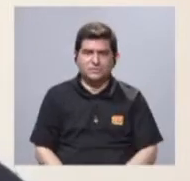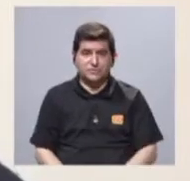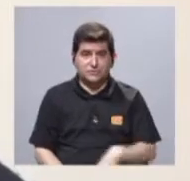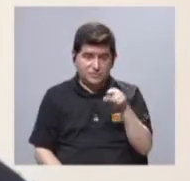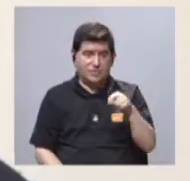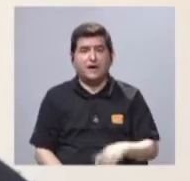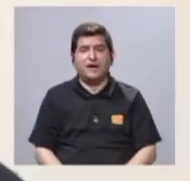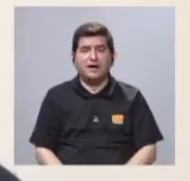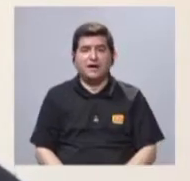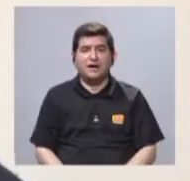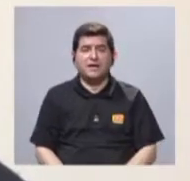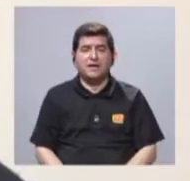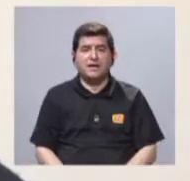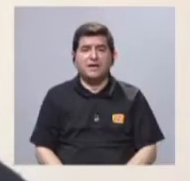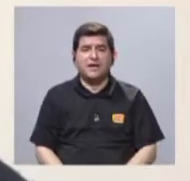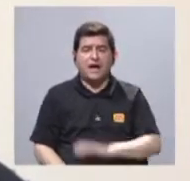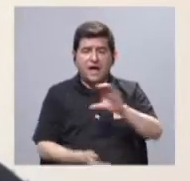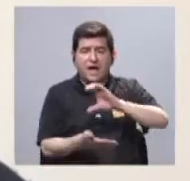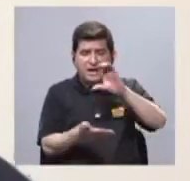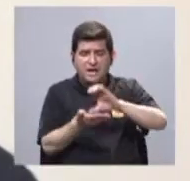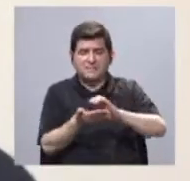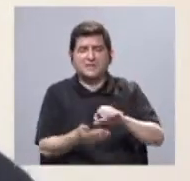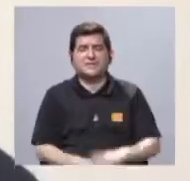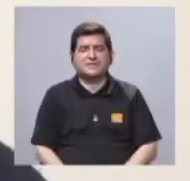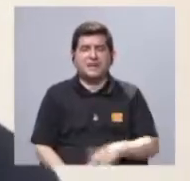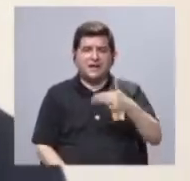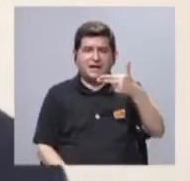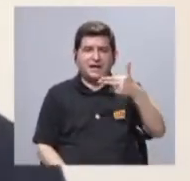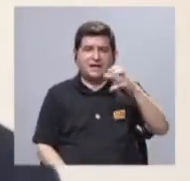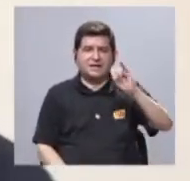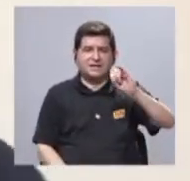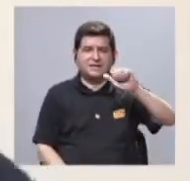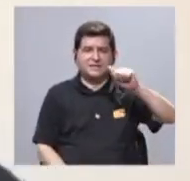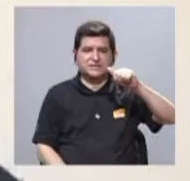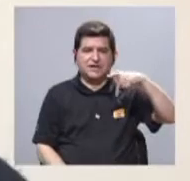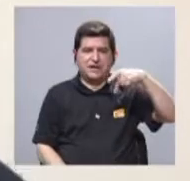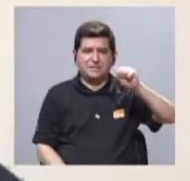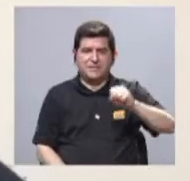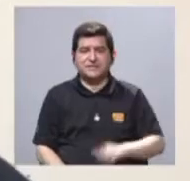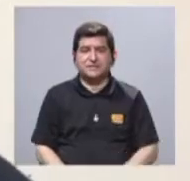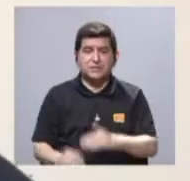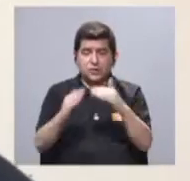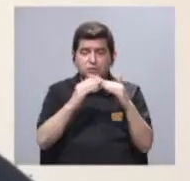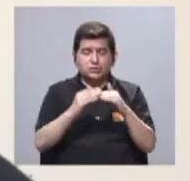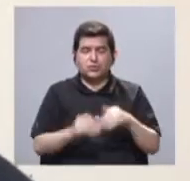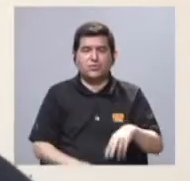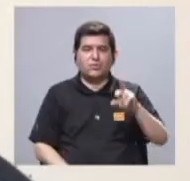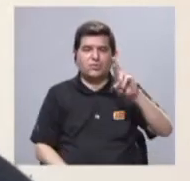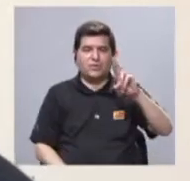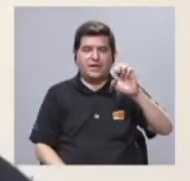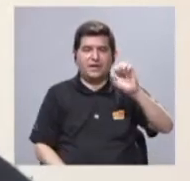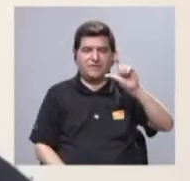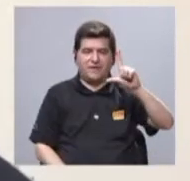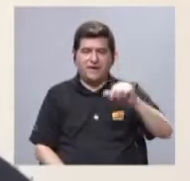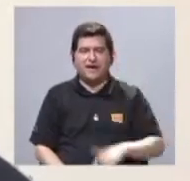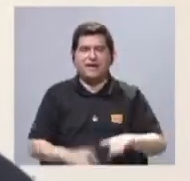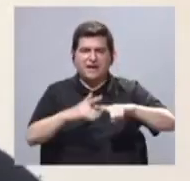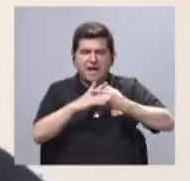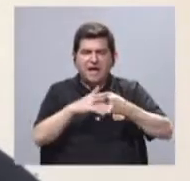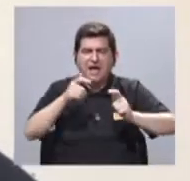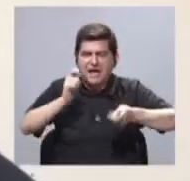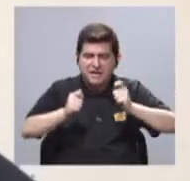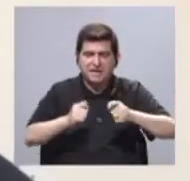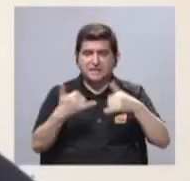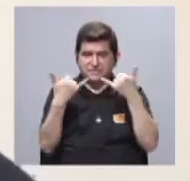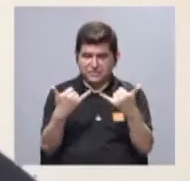pronunció la capital de Chiapas, Ciudad Real, así se llamaba entonces, a principios de septiembre.